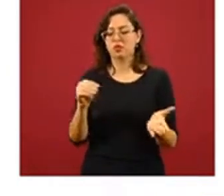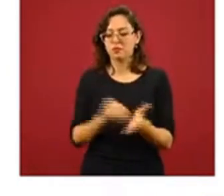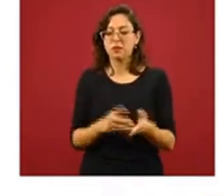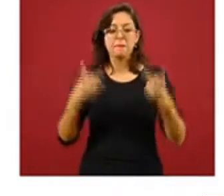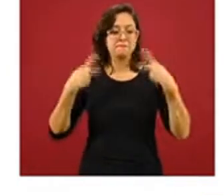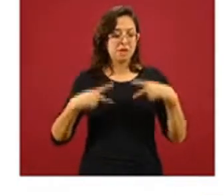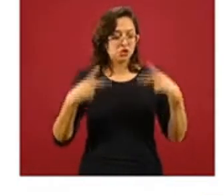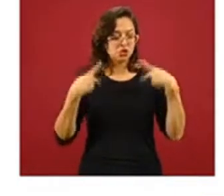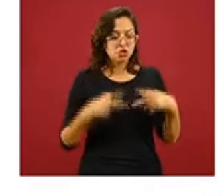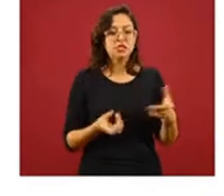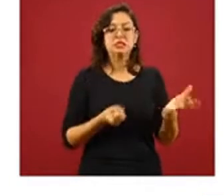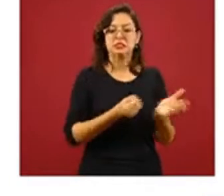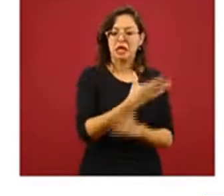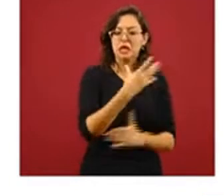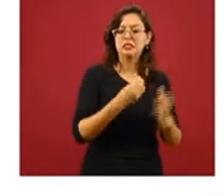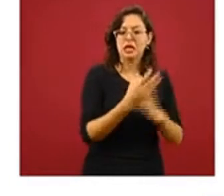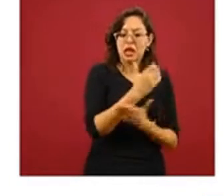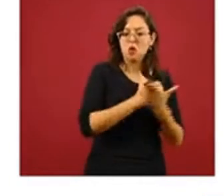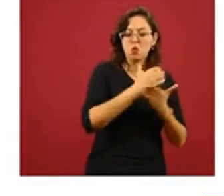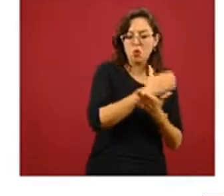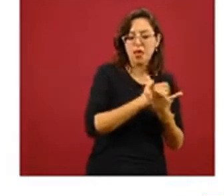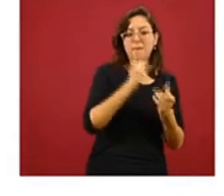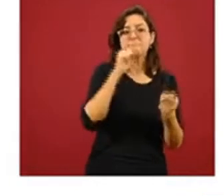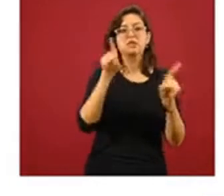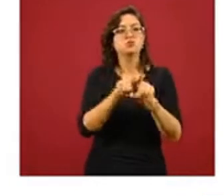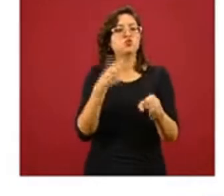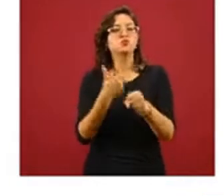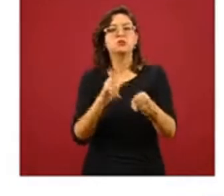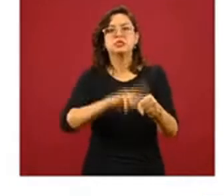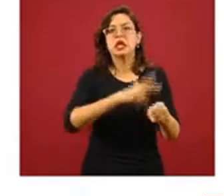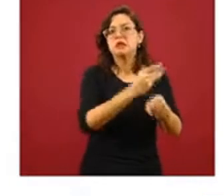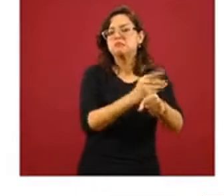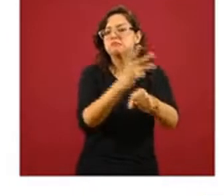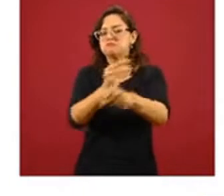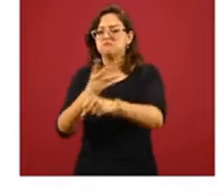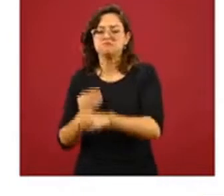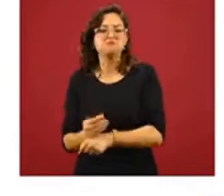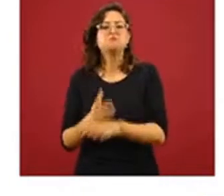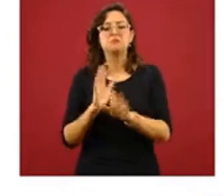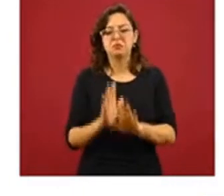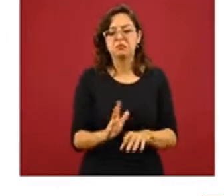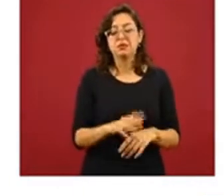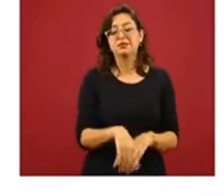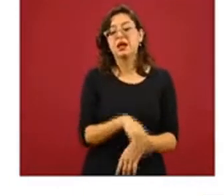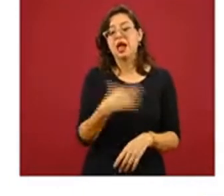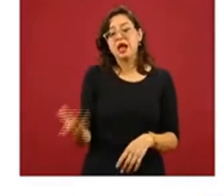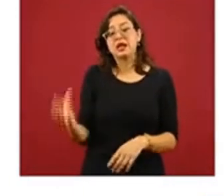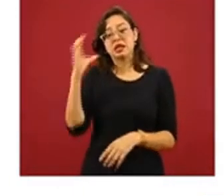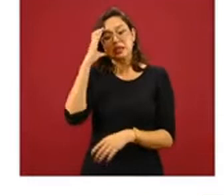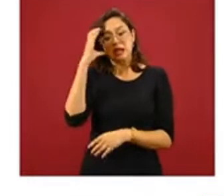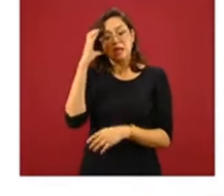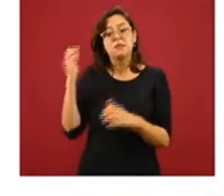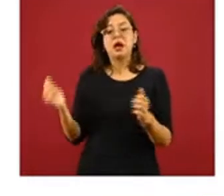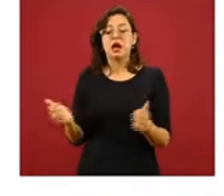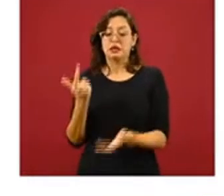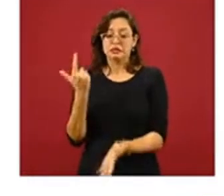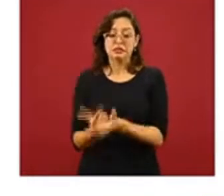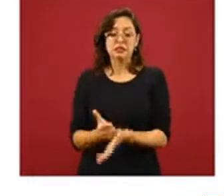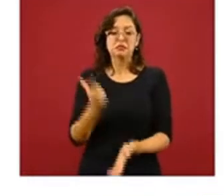reconversiones mantienen esta estabilidad. Veamos la siguiente, camas críticas, igual, inclusive un